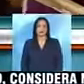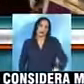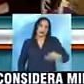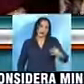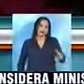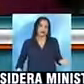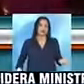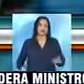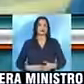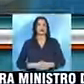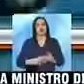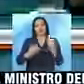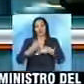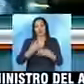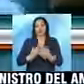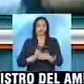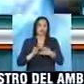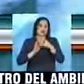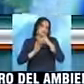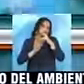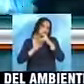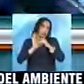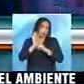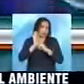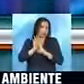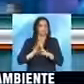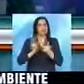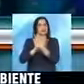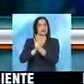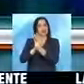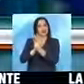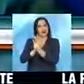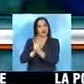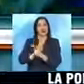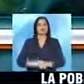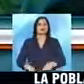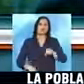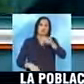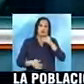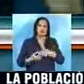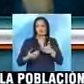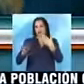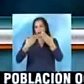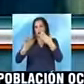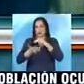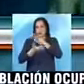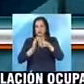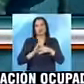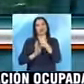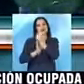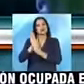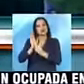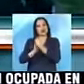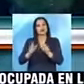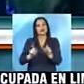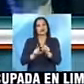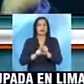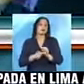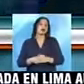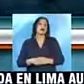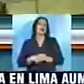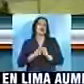Exacto, sí, están, bueno, los representantes legales del partido, está él en ese momento conversando con los abogados y con la candidata a la